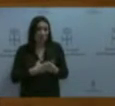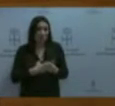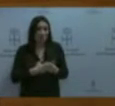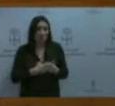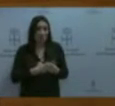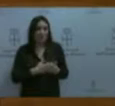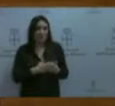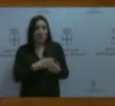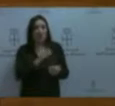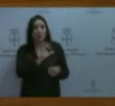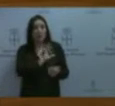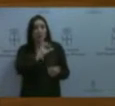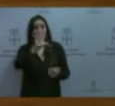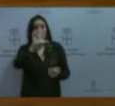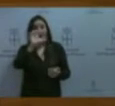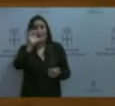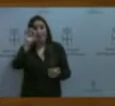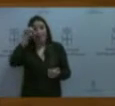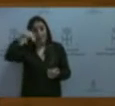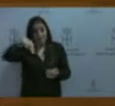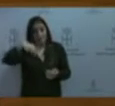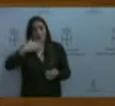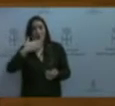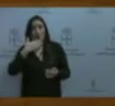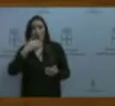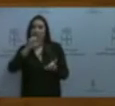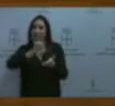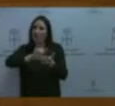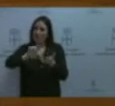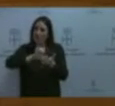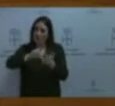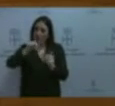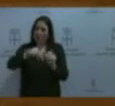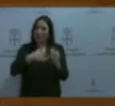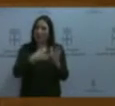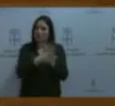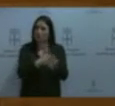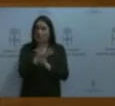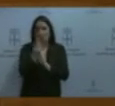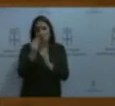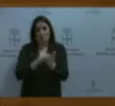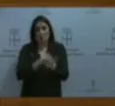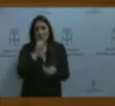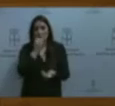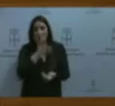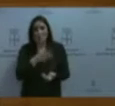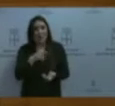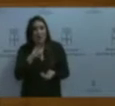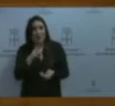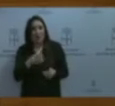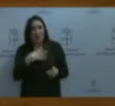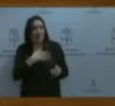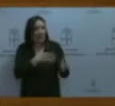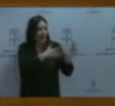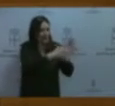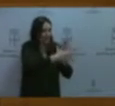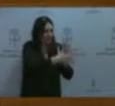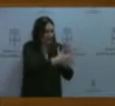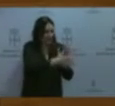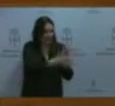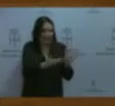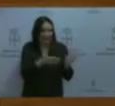León, que conoce de literatura y nos ha explicado aquí, y además muy bien, en muchos casos le puedo explicar lo que es esto, y ayer se lo decía.